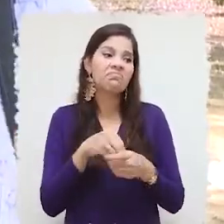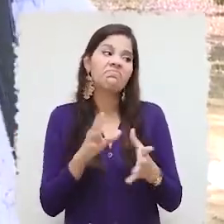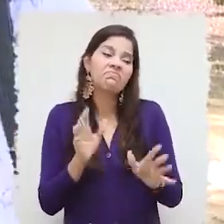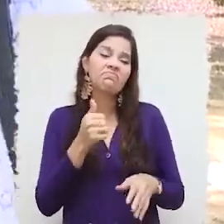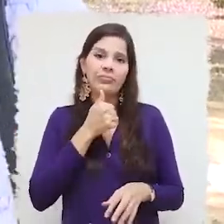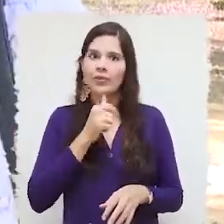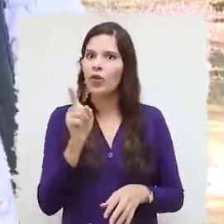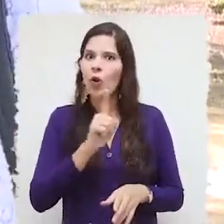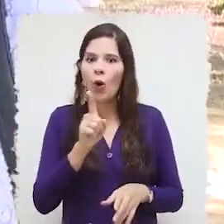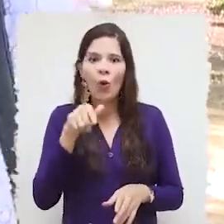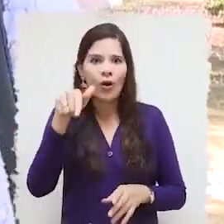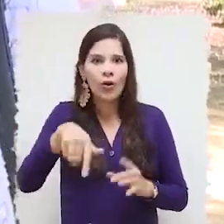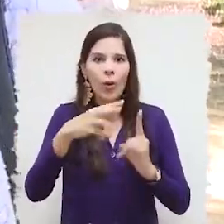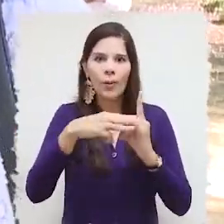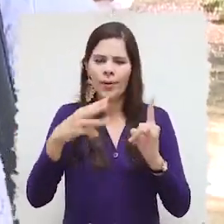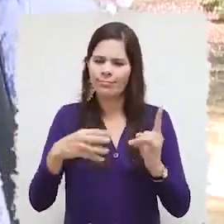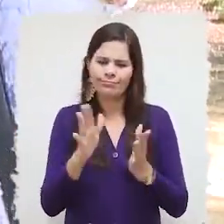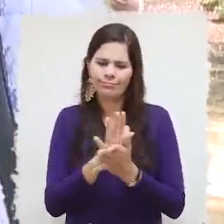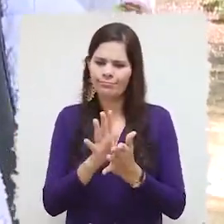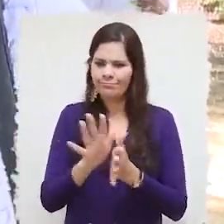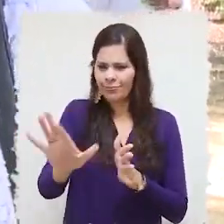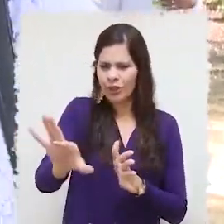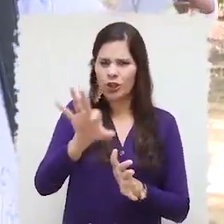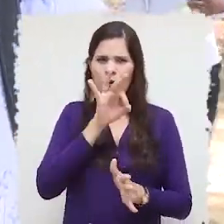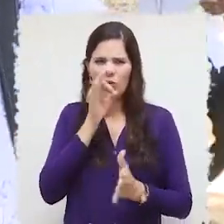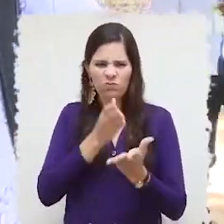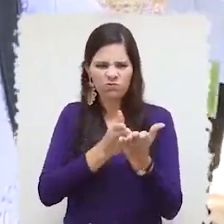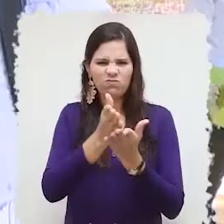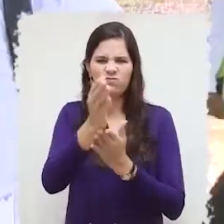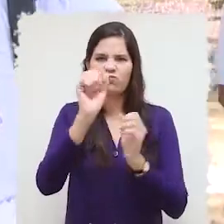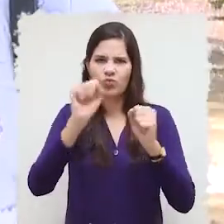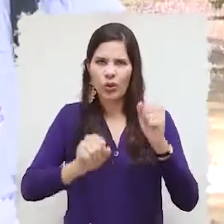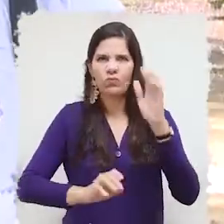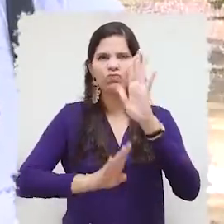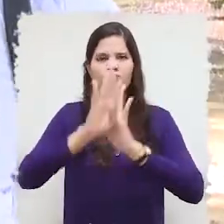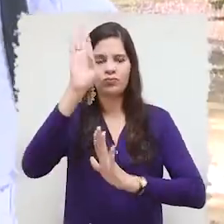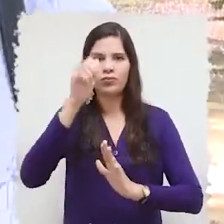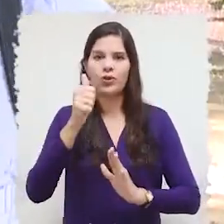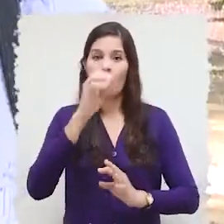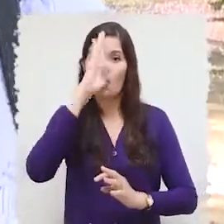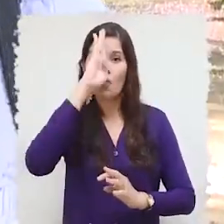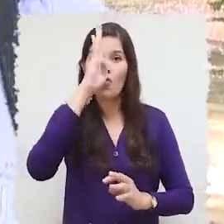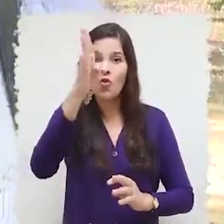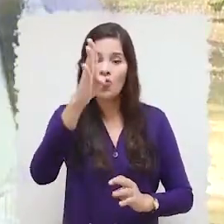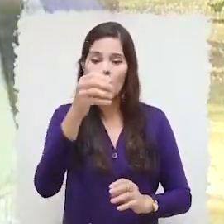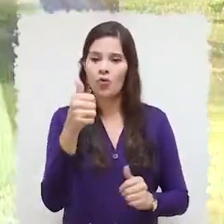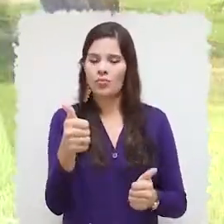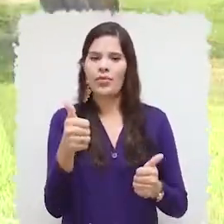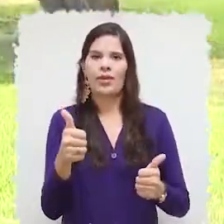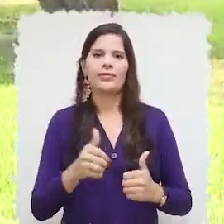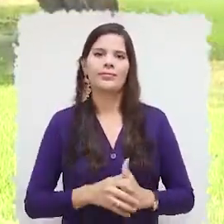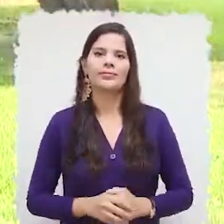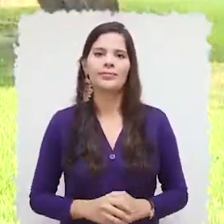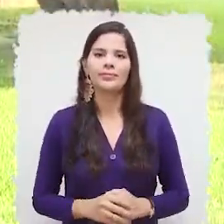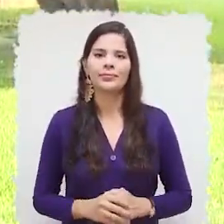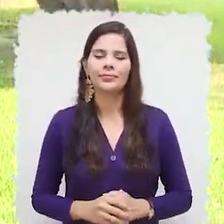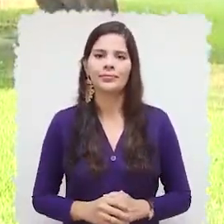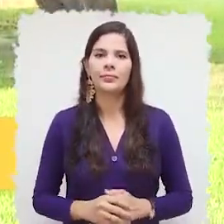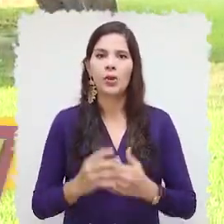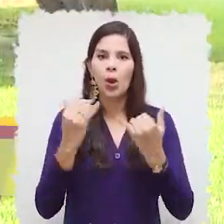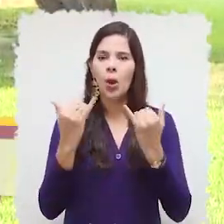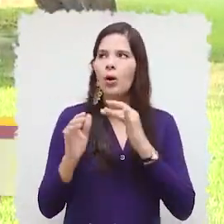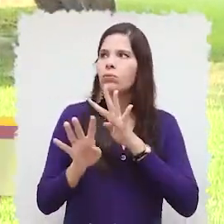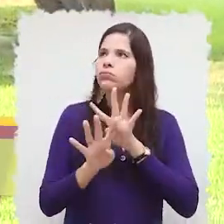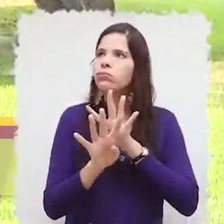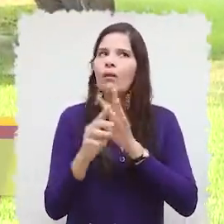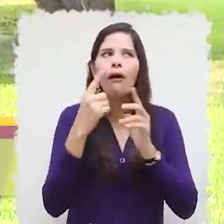bachillerato, pero que esta oportunidad que se le está dando a los jóvenes para que salgan adelante y que es un futuro para ellos. En el recorrido que hicimos nos